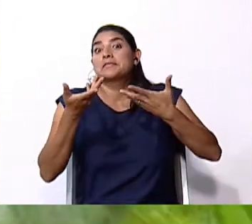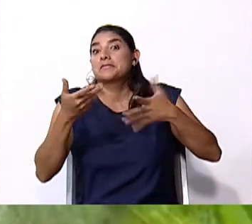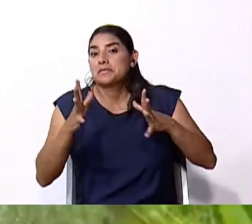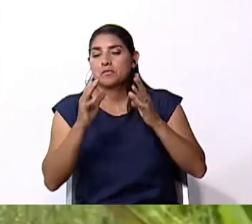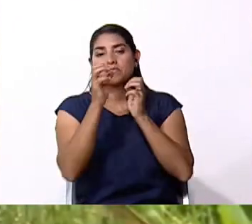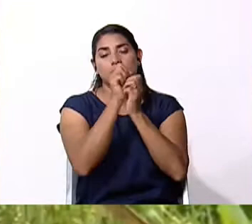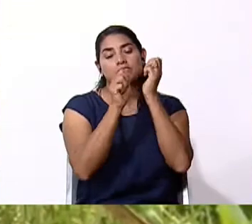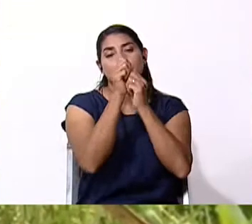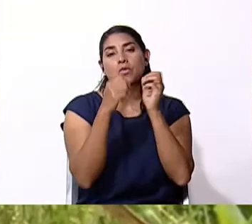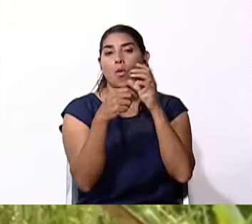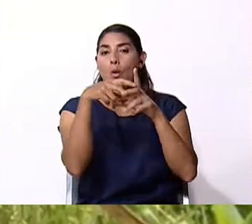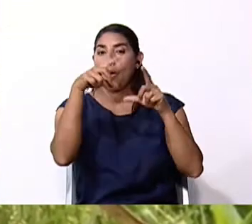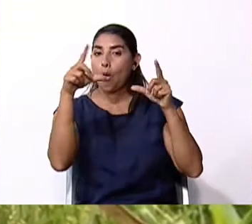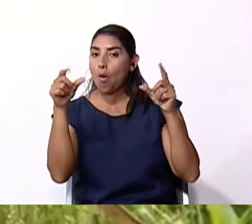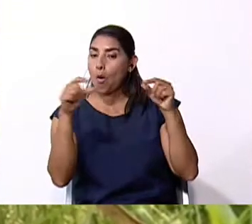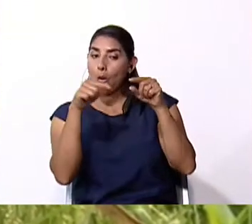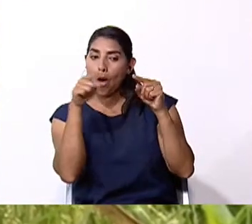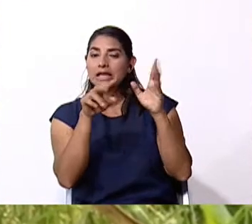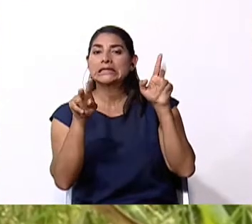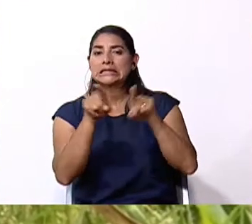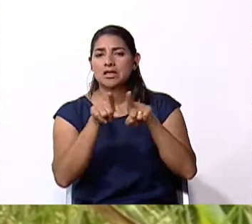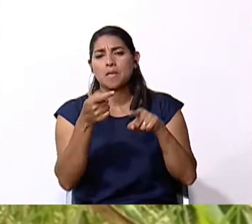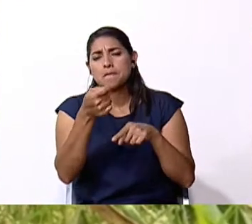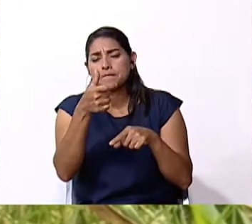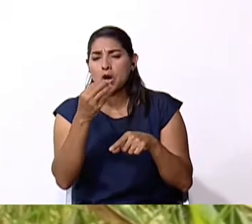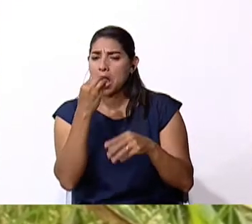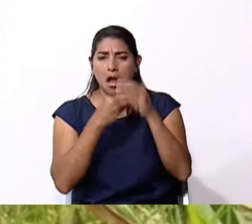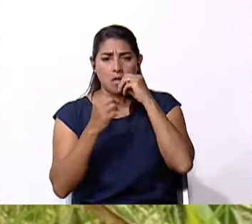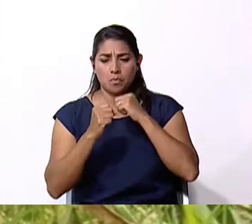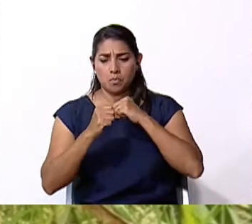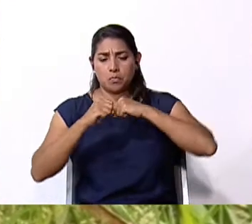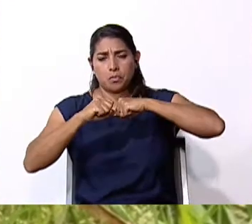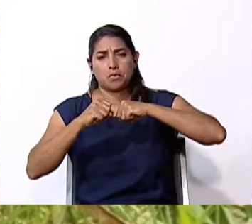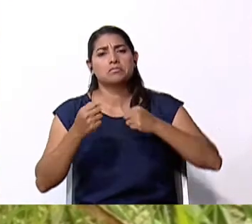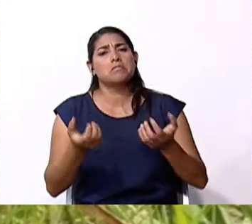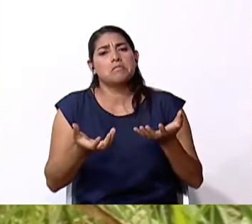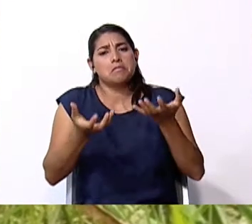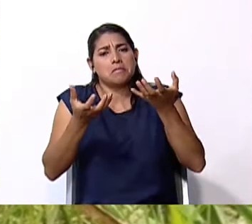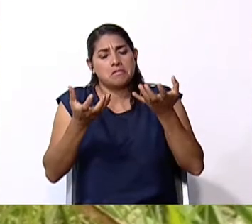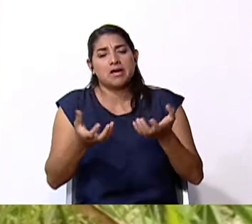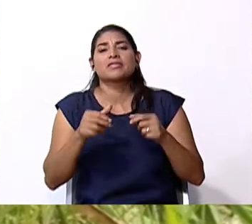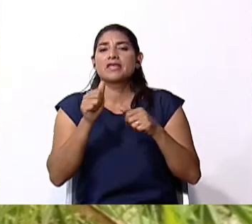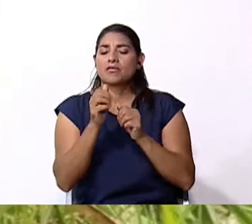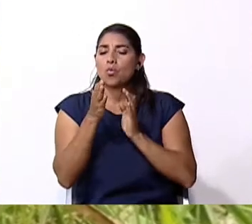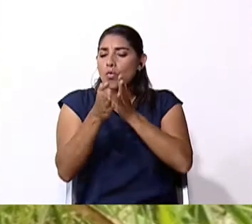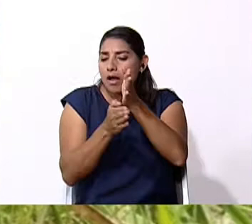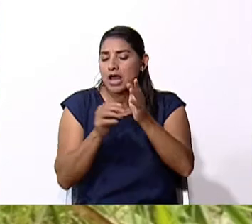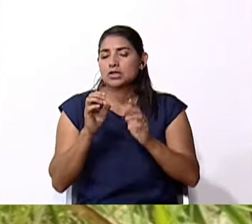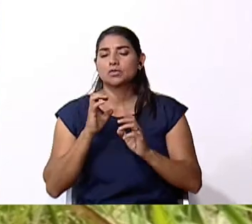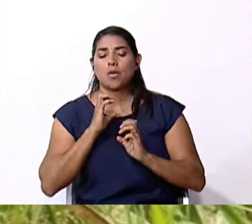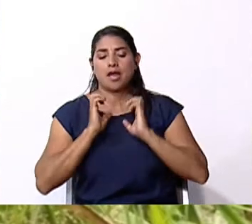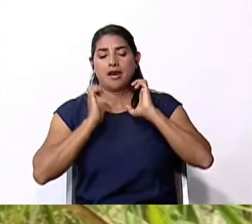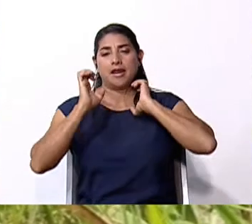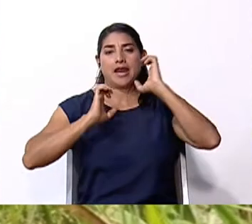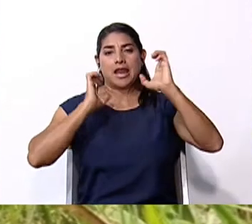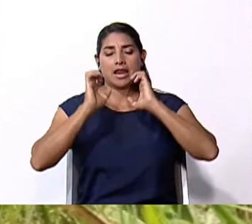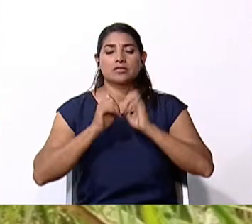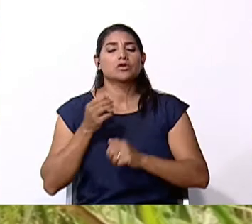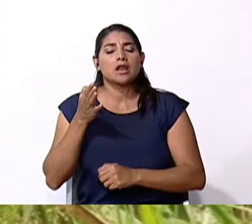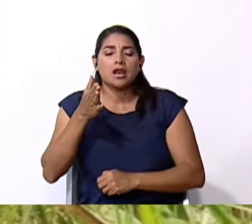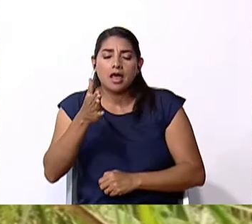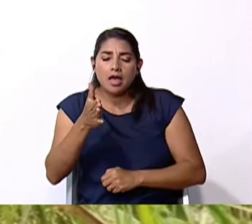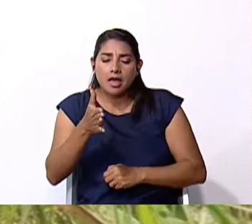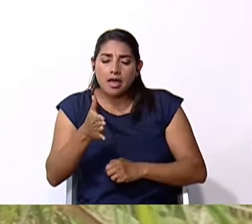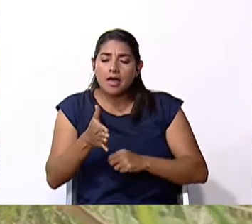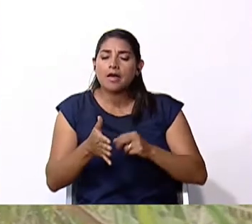las hojas. Como estas contienen tan pocas calorías, el perezoso debe economizar energías, de ahí su lentitud y